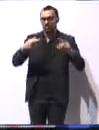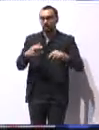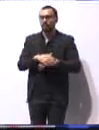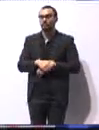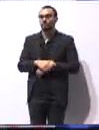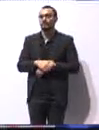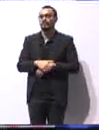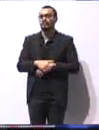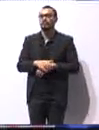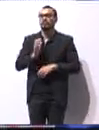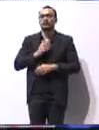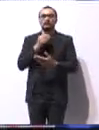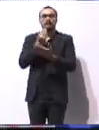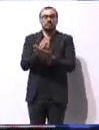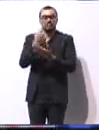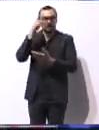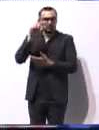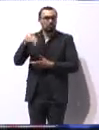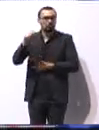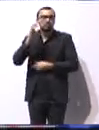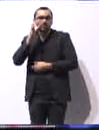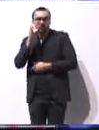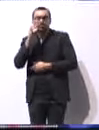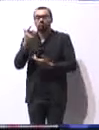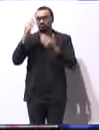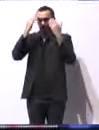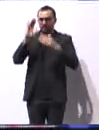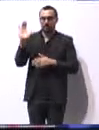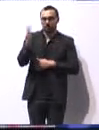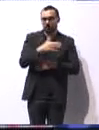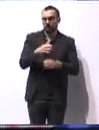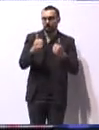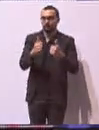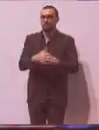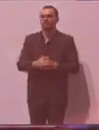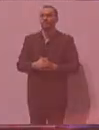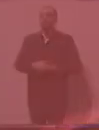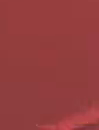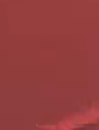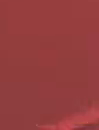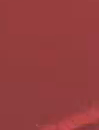Para eso estamos, a eso nos comprometemos. Muchas gracias a todas y a todos.